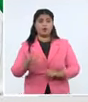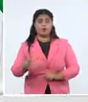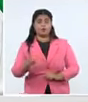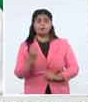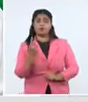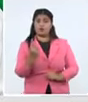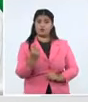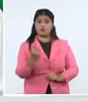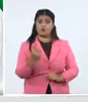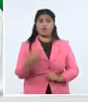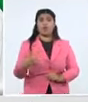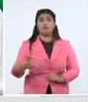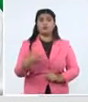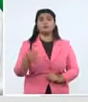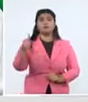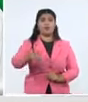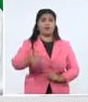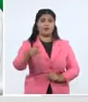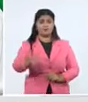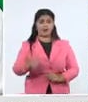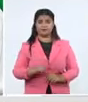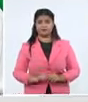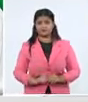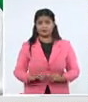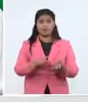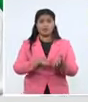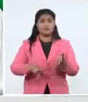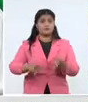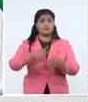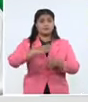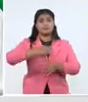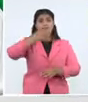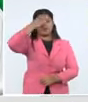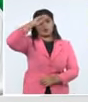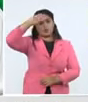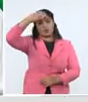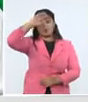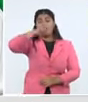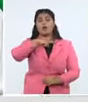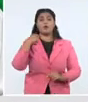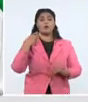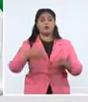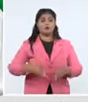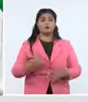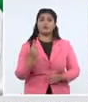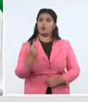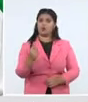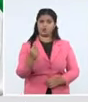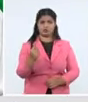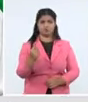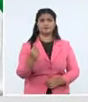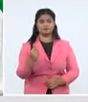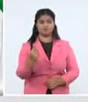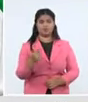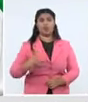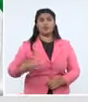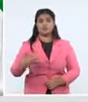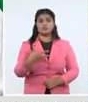municipio Jibara. Y en la provincia de Santiago de Cuba un fallecido del municipio de Songo La